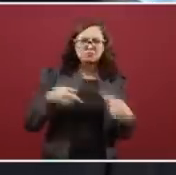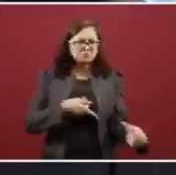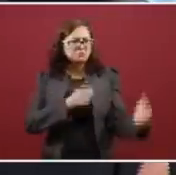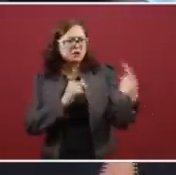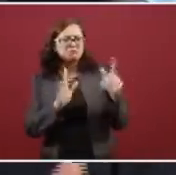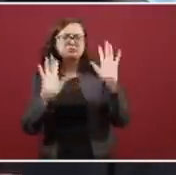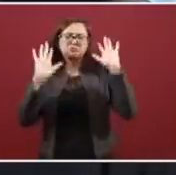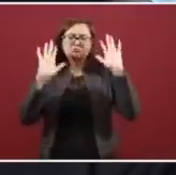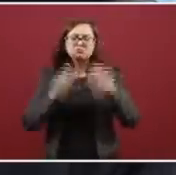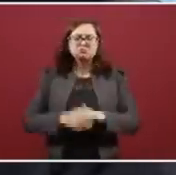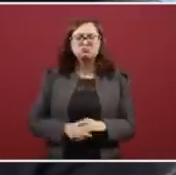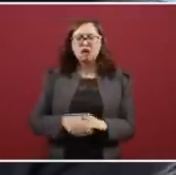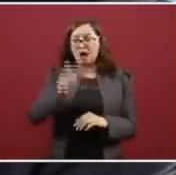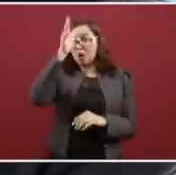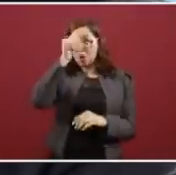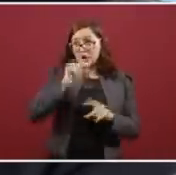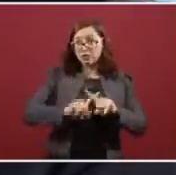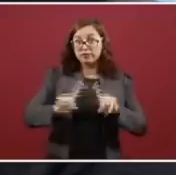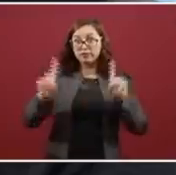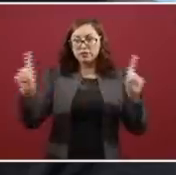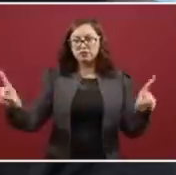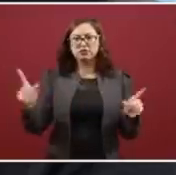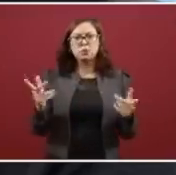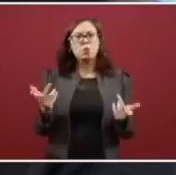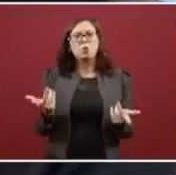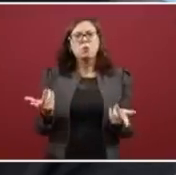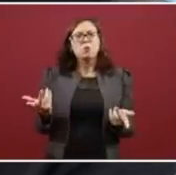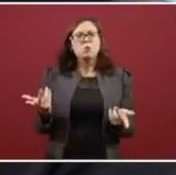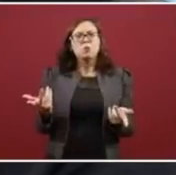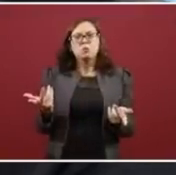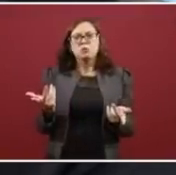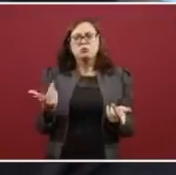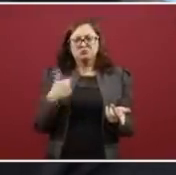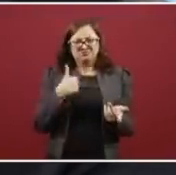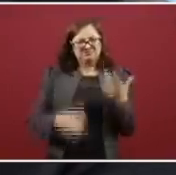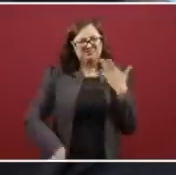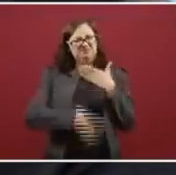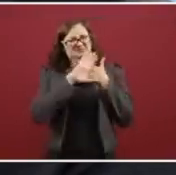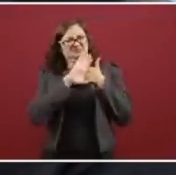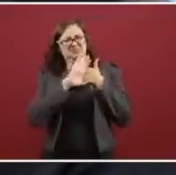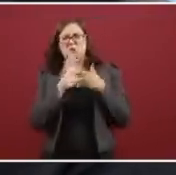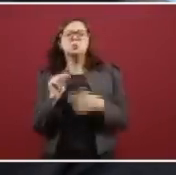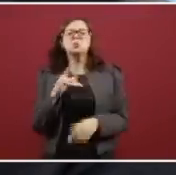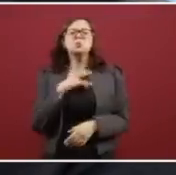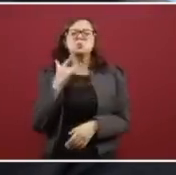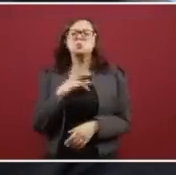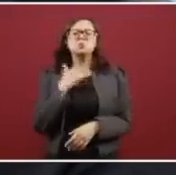yo no lo vi como una agresión